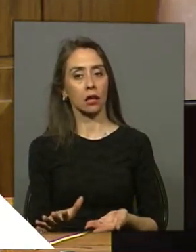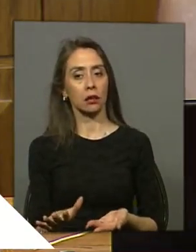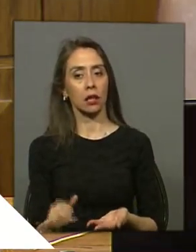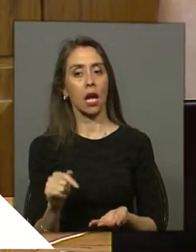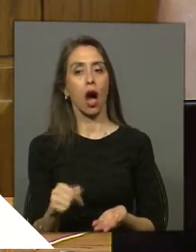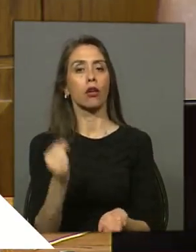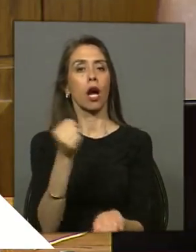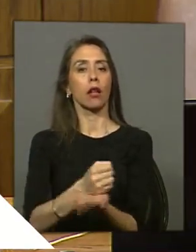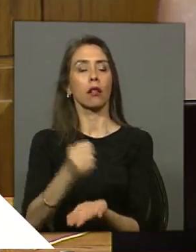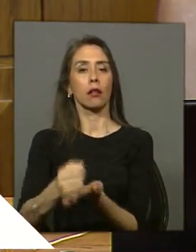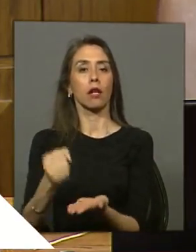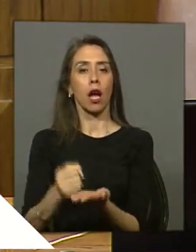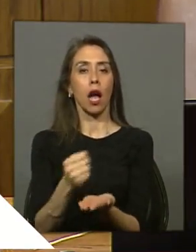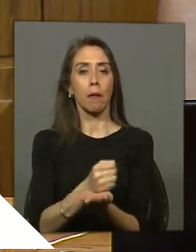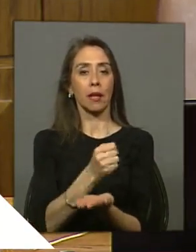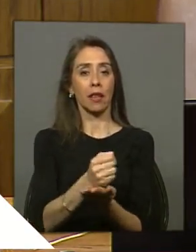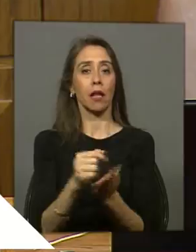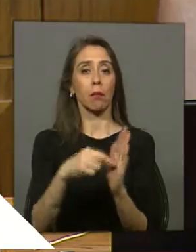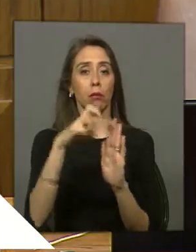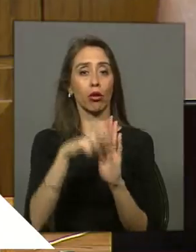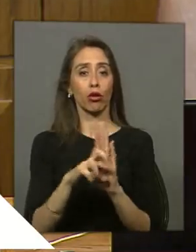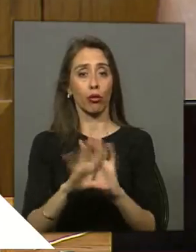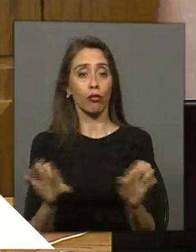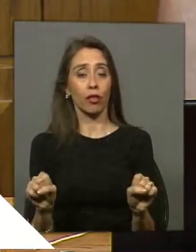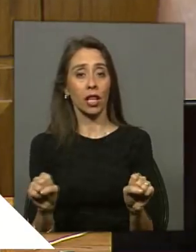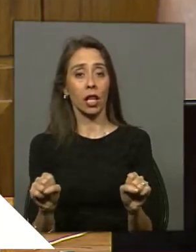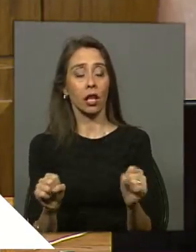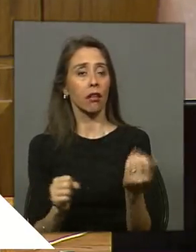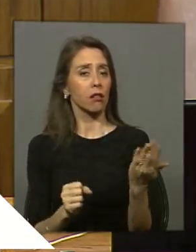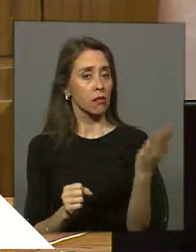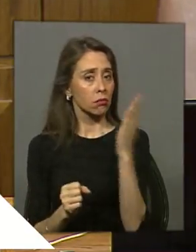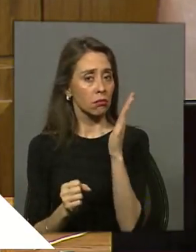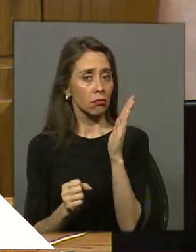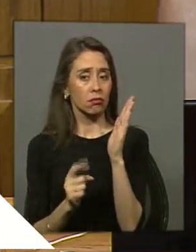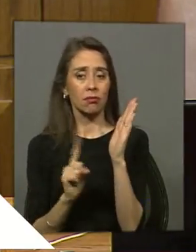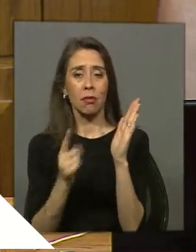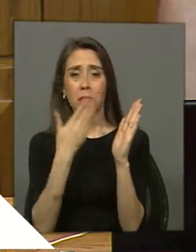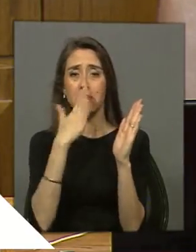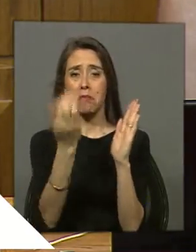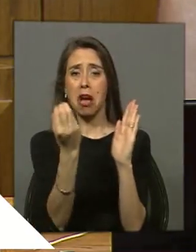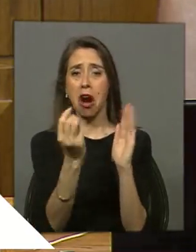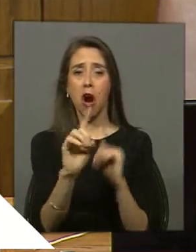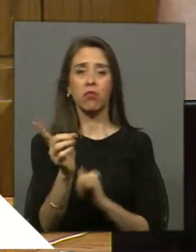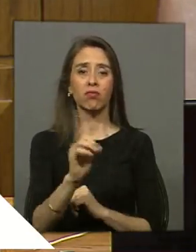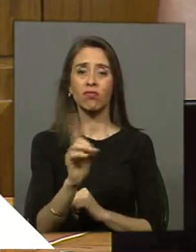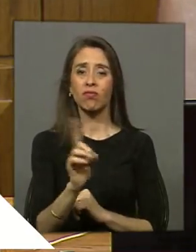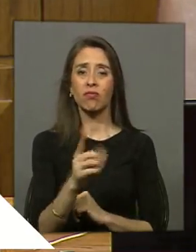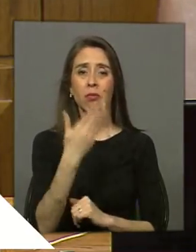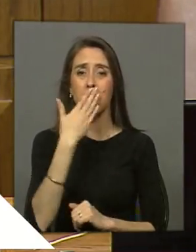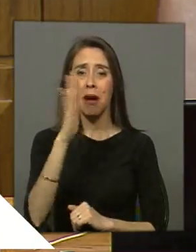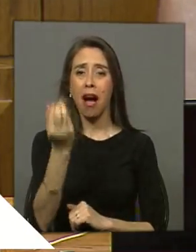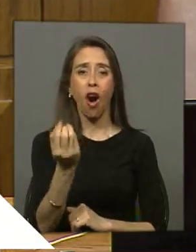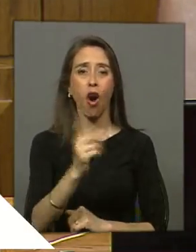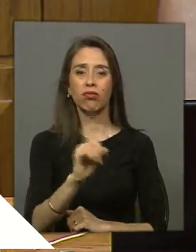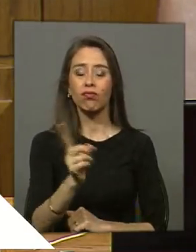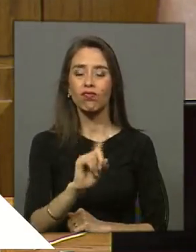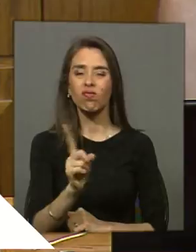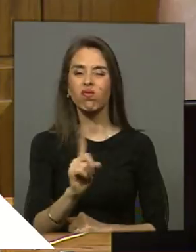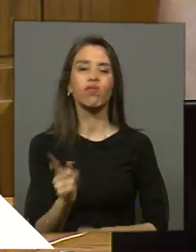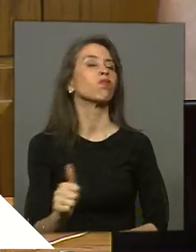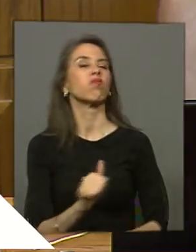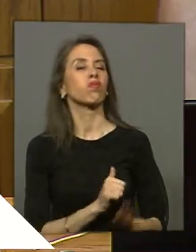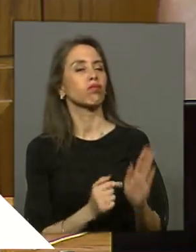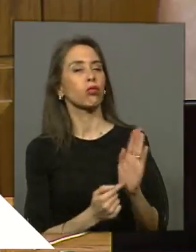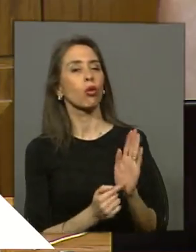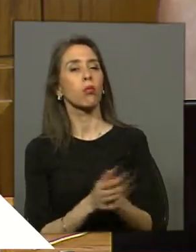tramitación y al parecer ese proyecto no pudo resultar mejor. No, no está mejor. No ha cumplido plenamente